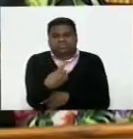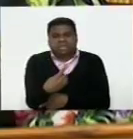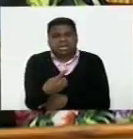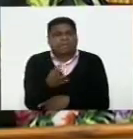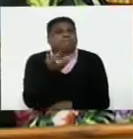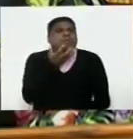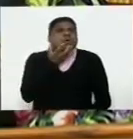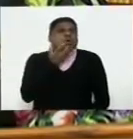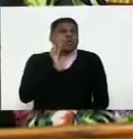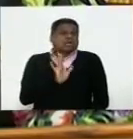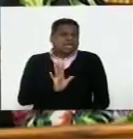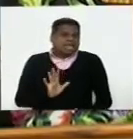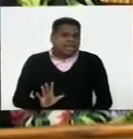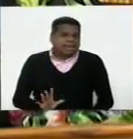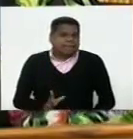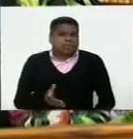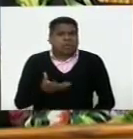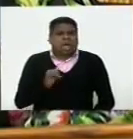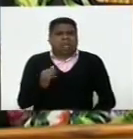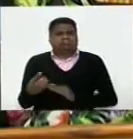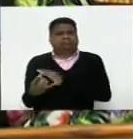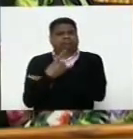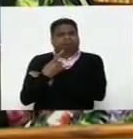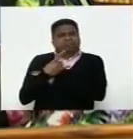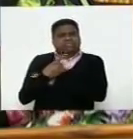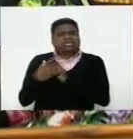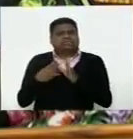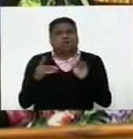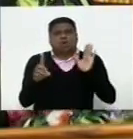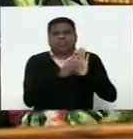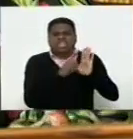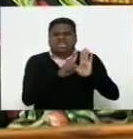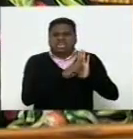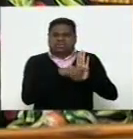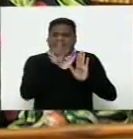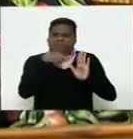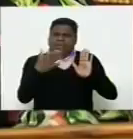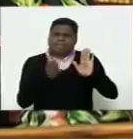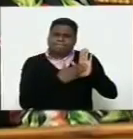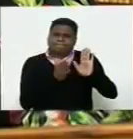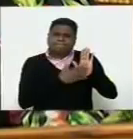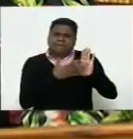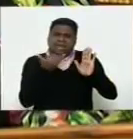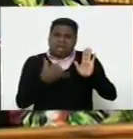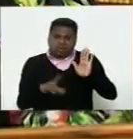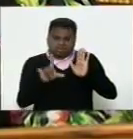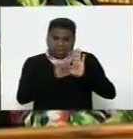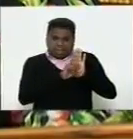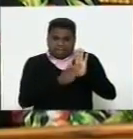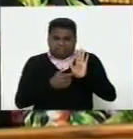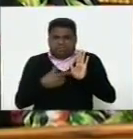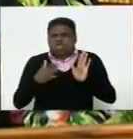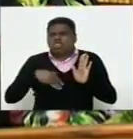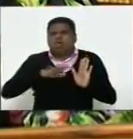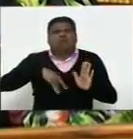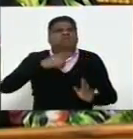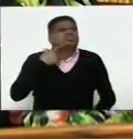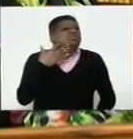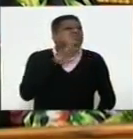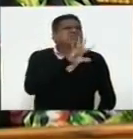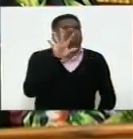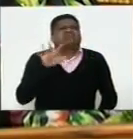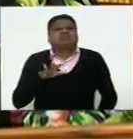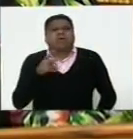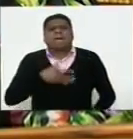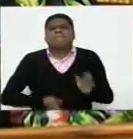amenaza o violación de los derechos y garantías previstas en el presente decreto. Dicho cartel